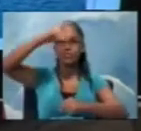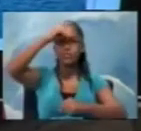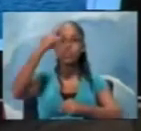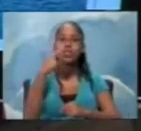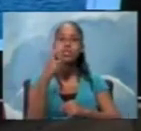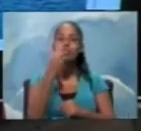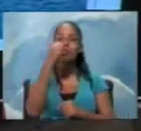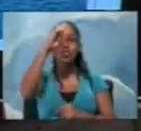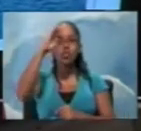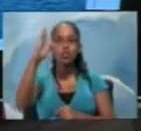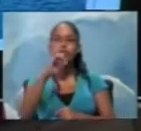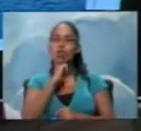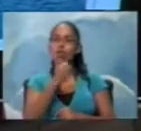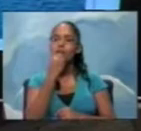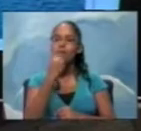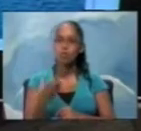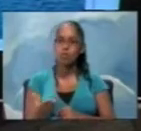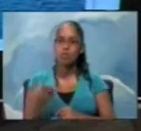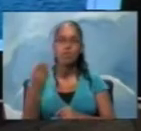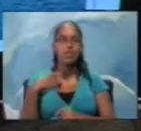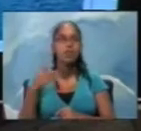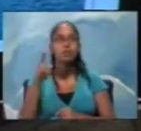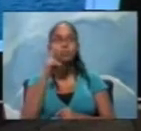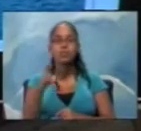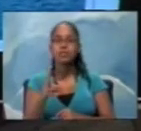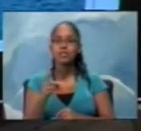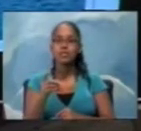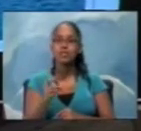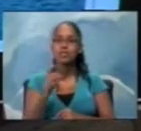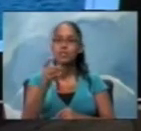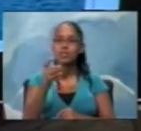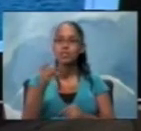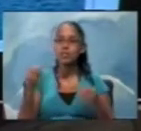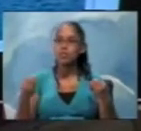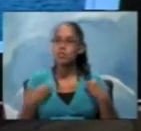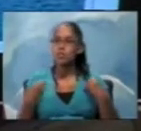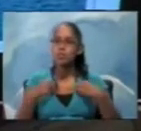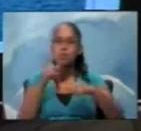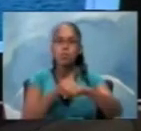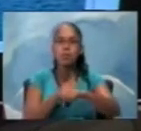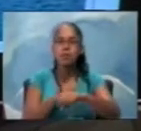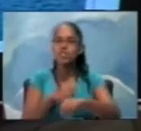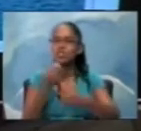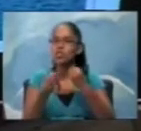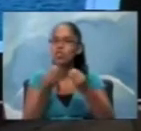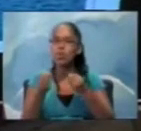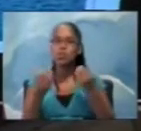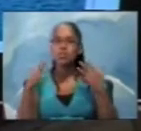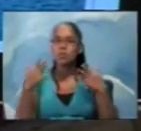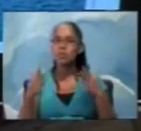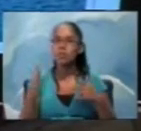no va a ser bueno si es que Dios no va a dar bendición? Vive el momento. ¿Cómo te parece el barco, Masi Rubí?